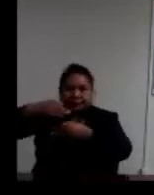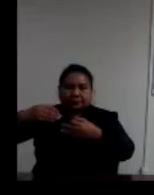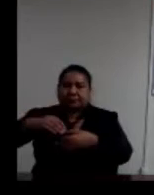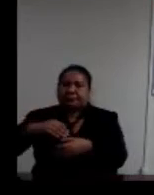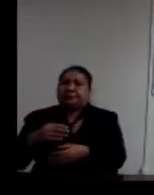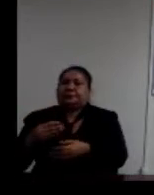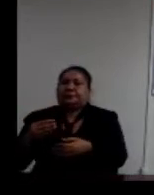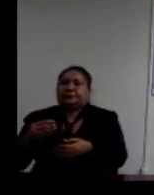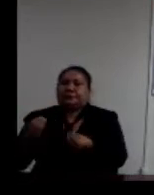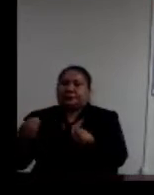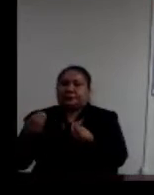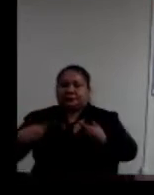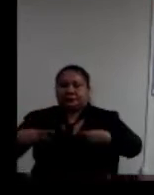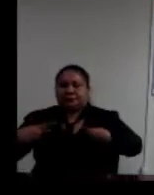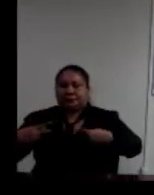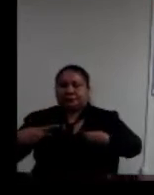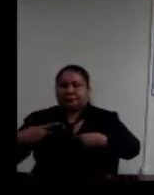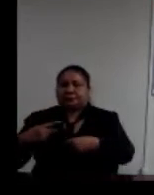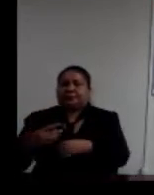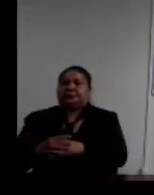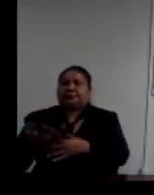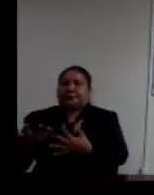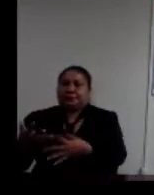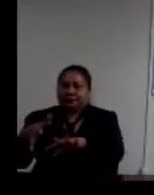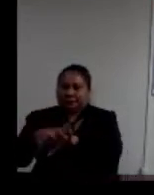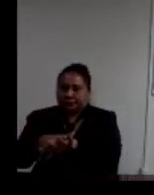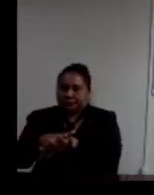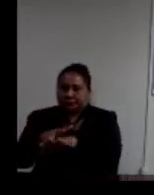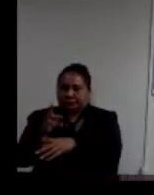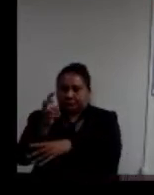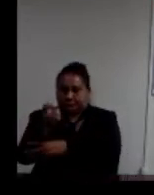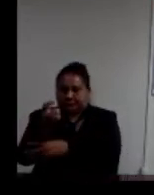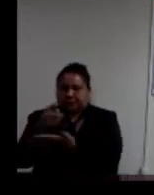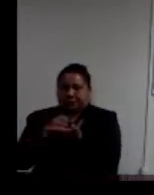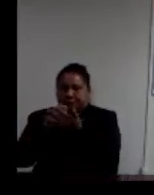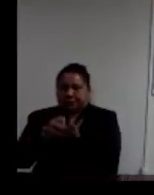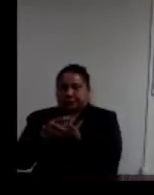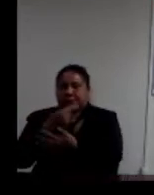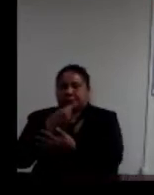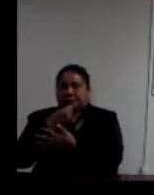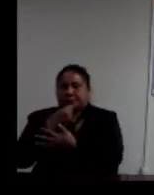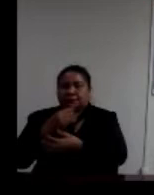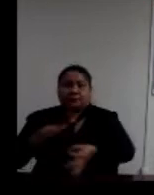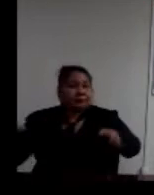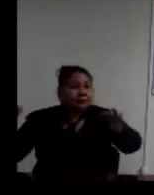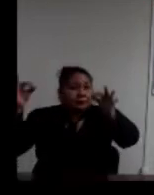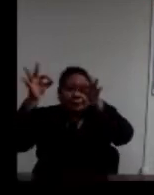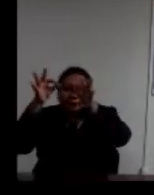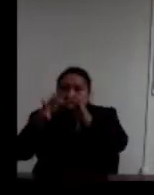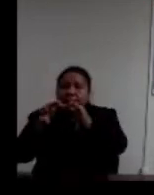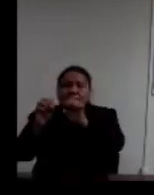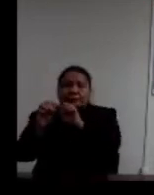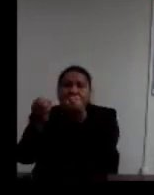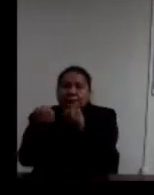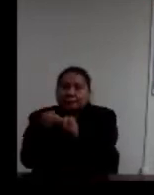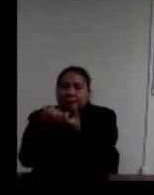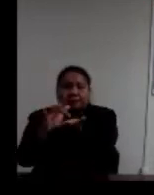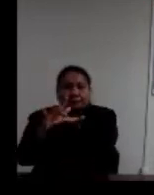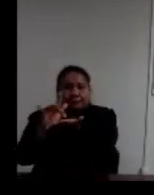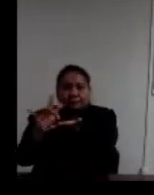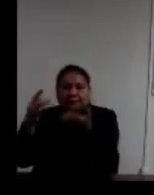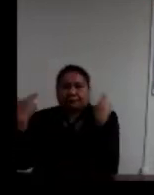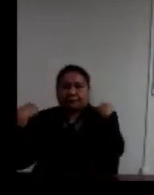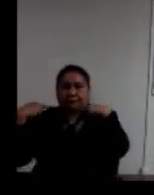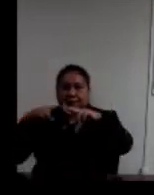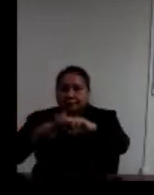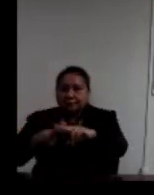o terapia psicológica y, muy importante, el aula. El apoyo de los maestros para nosotros